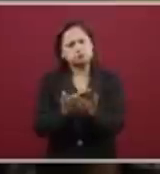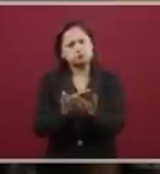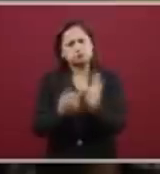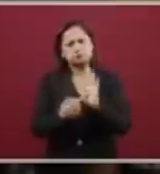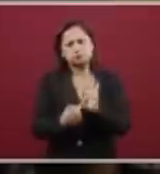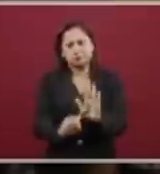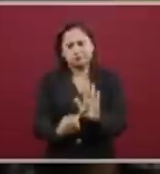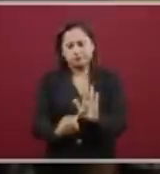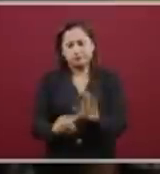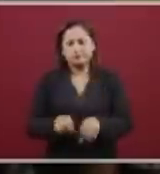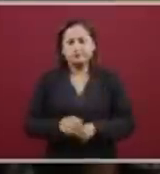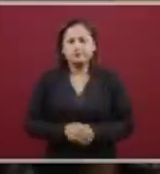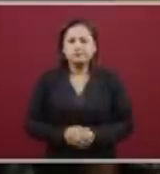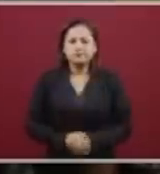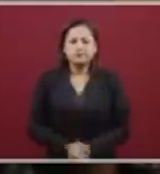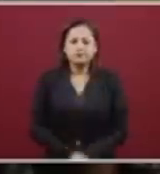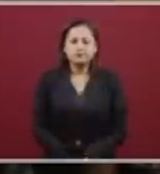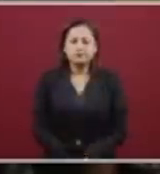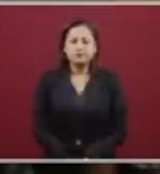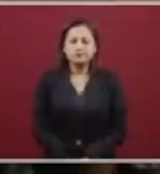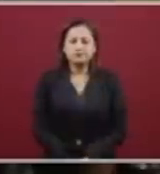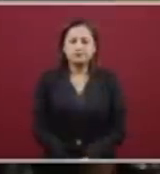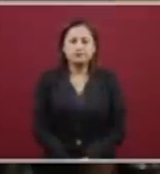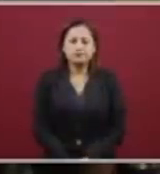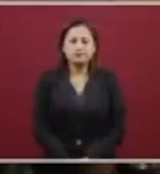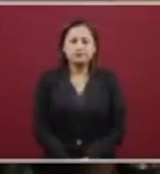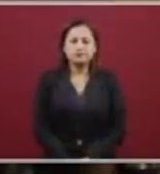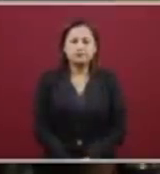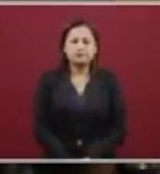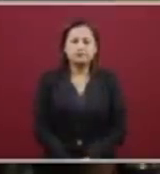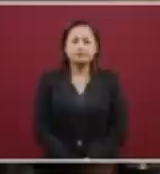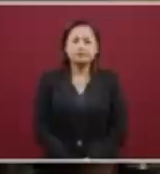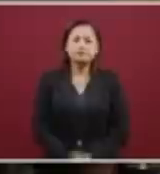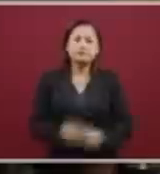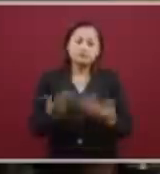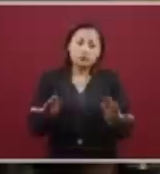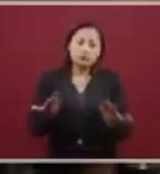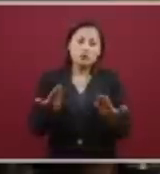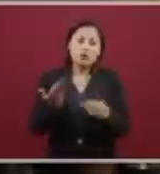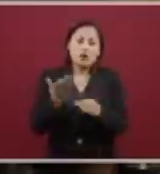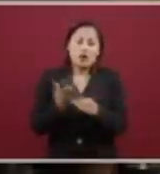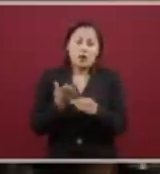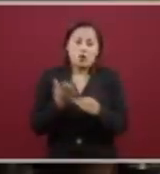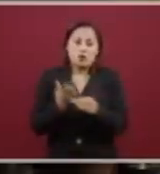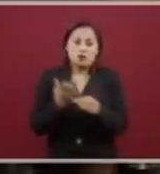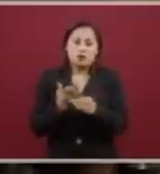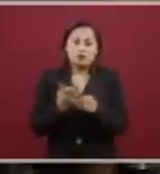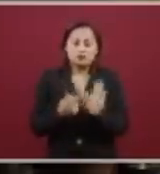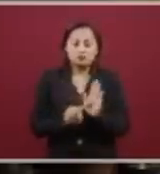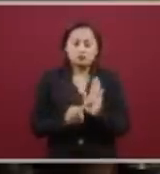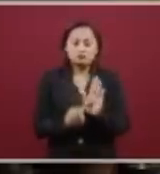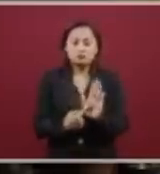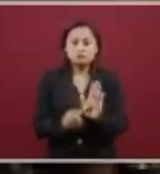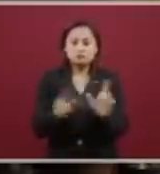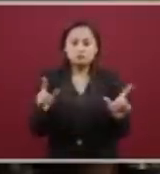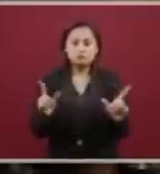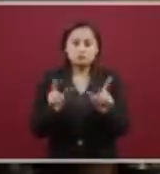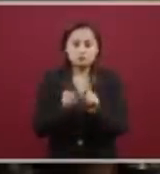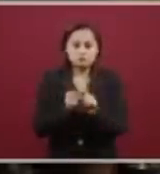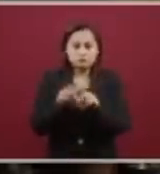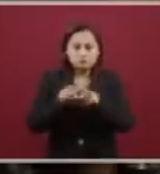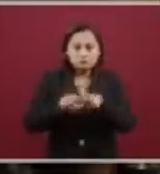vamos para que nos dé una introducción el ingeniero javier jiménez